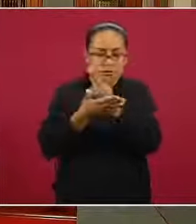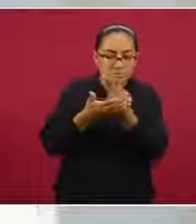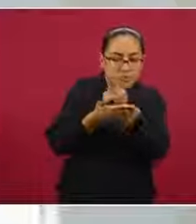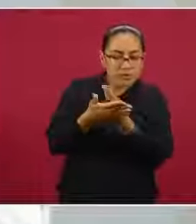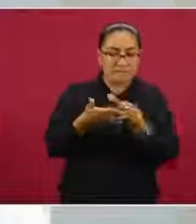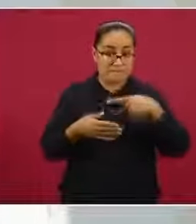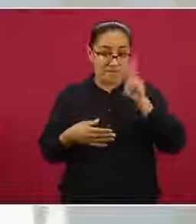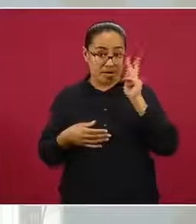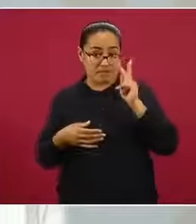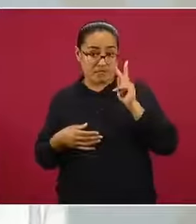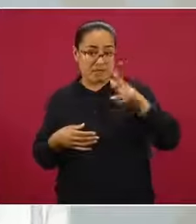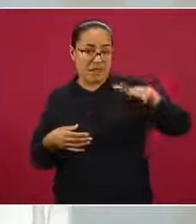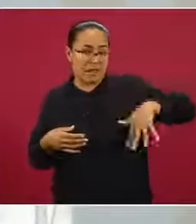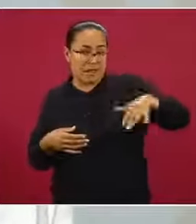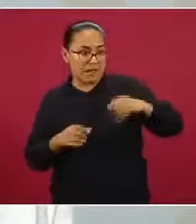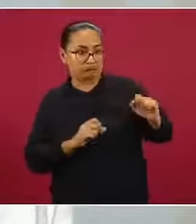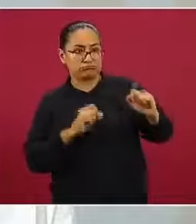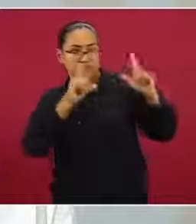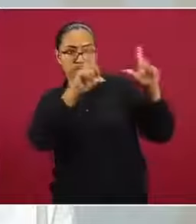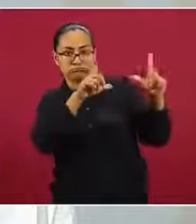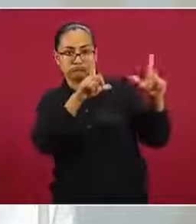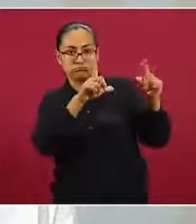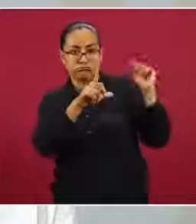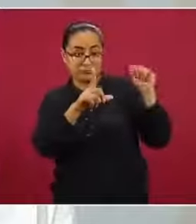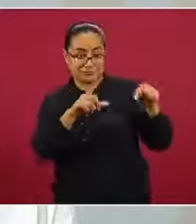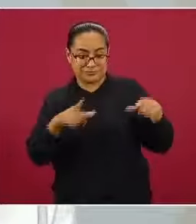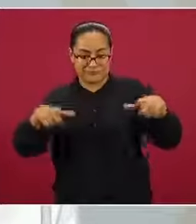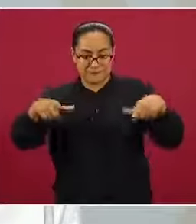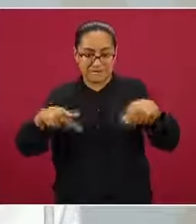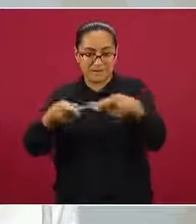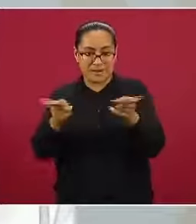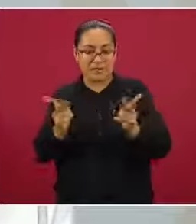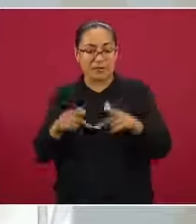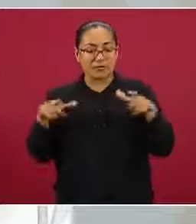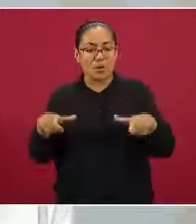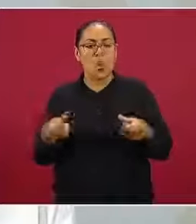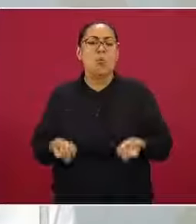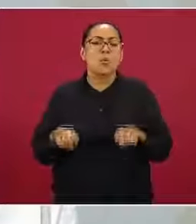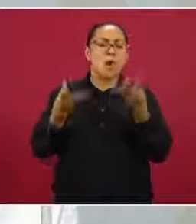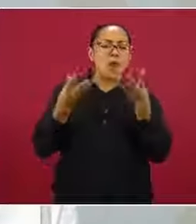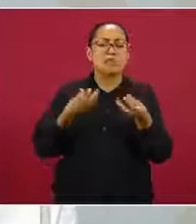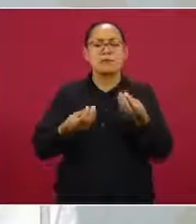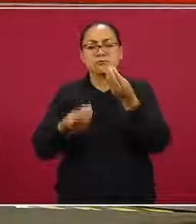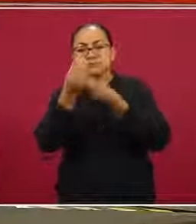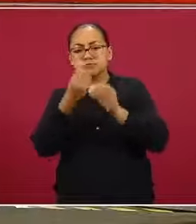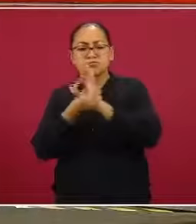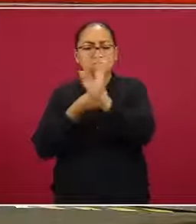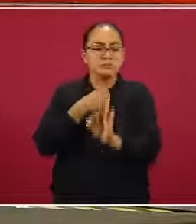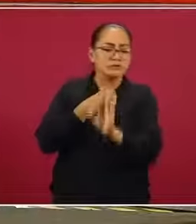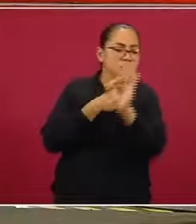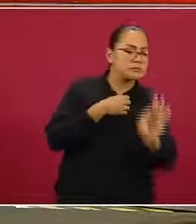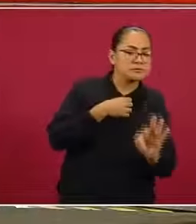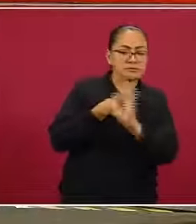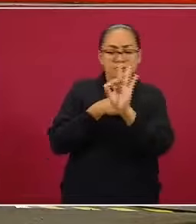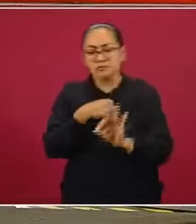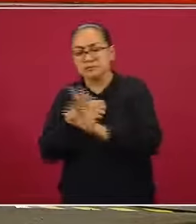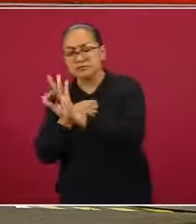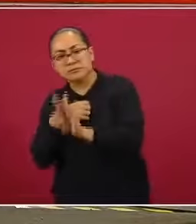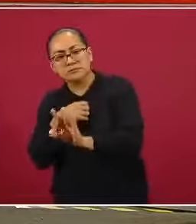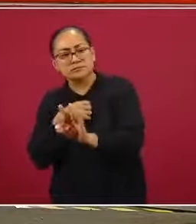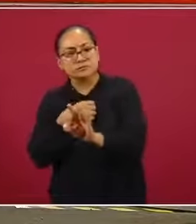poco, en un plato es un poco las proporciones de alimentos que se recomendaron en esta organización de